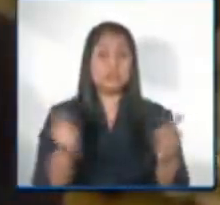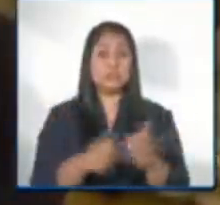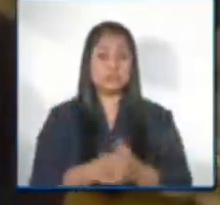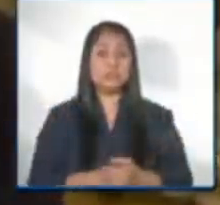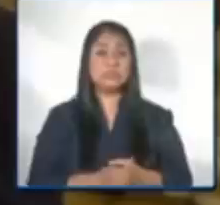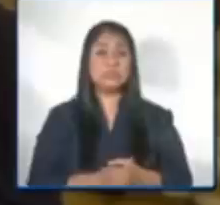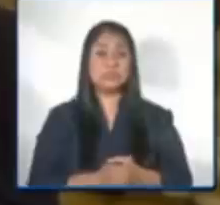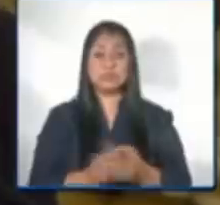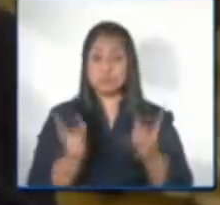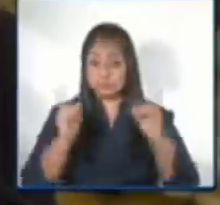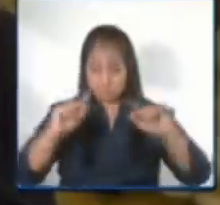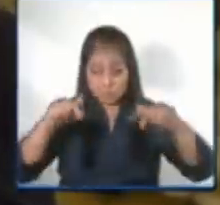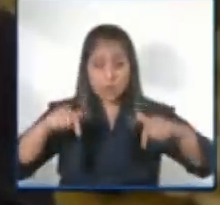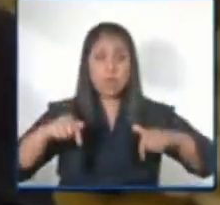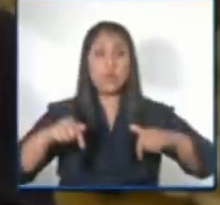Pero hoy,